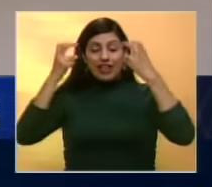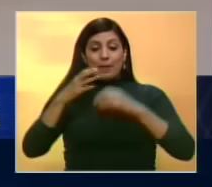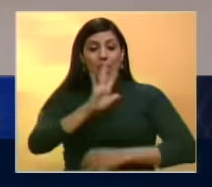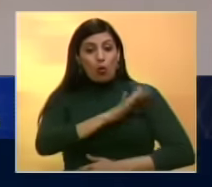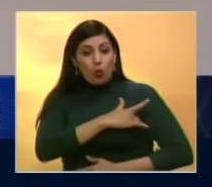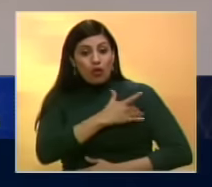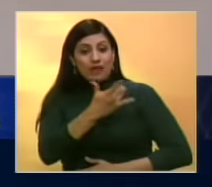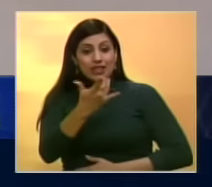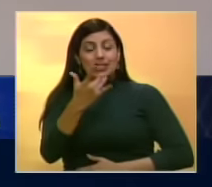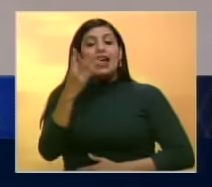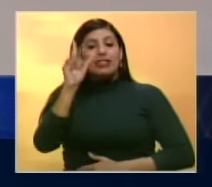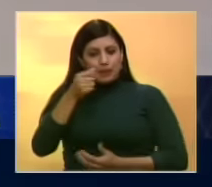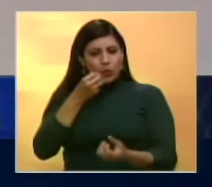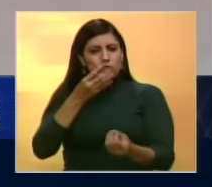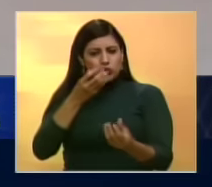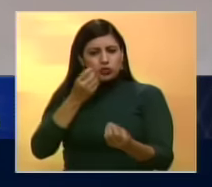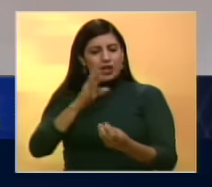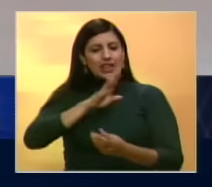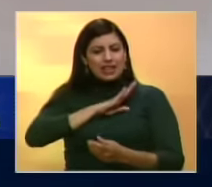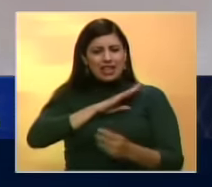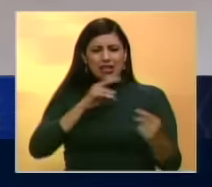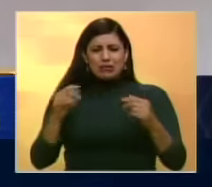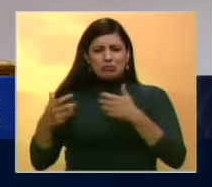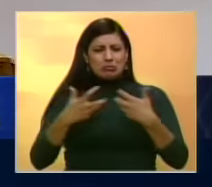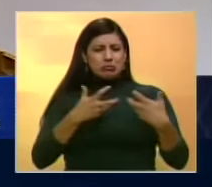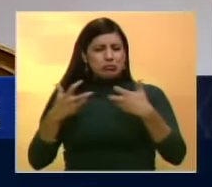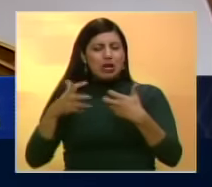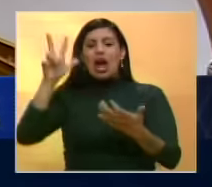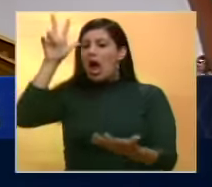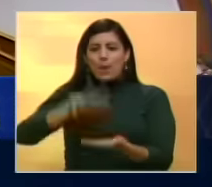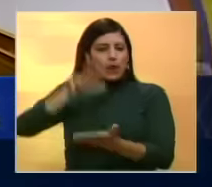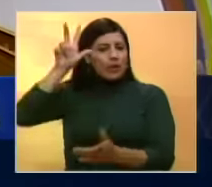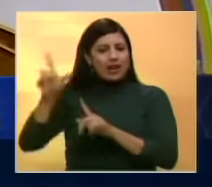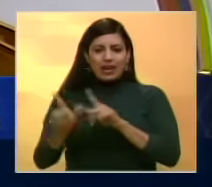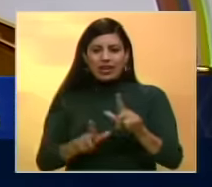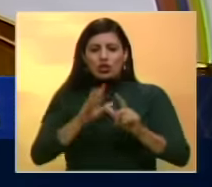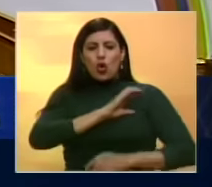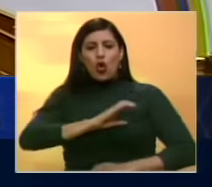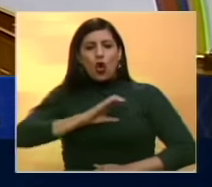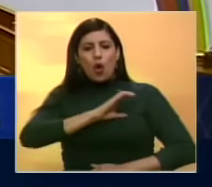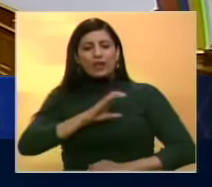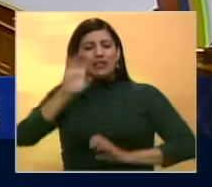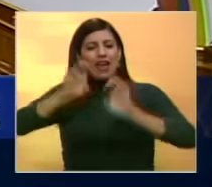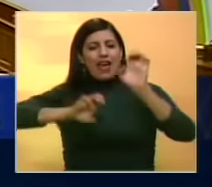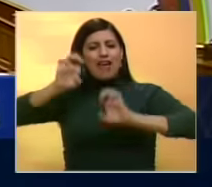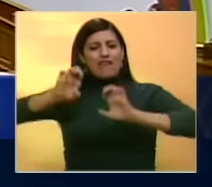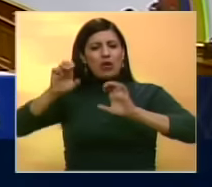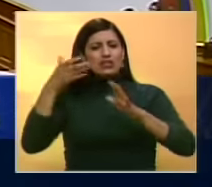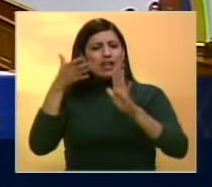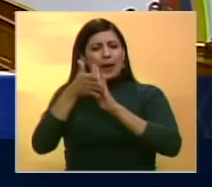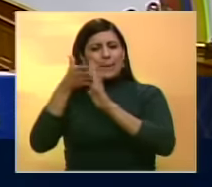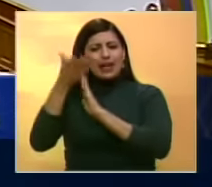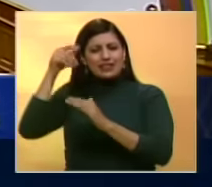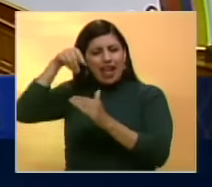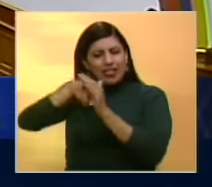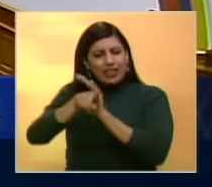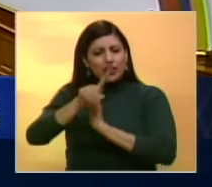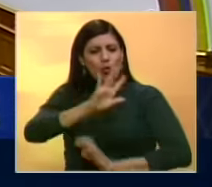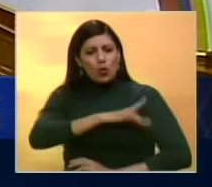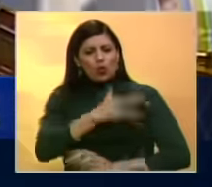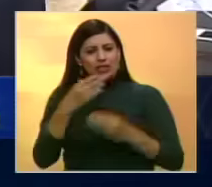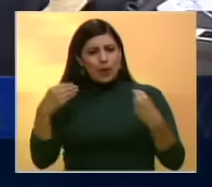también entró en el orden del día entre posiciones encontradas se aprobó la conformación de una comisión que evaluará la situación de las universidades